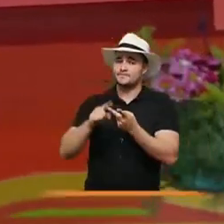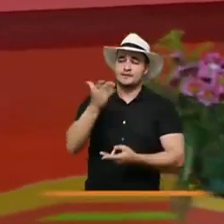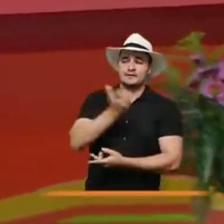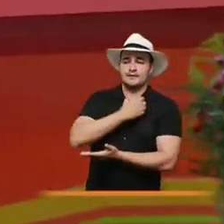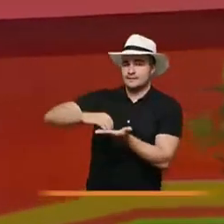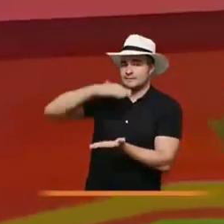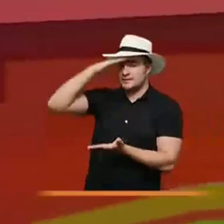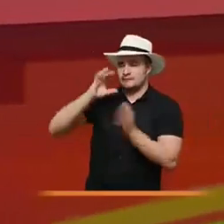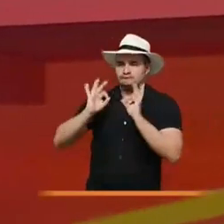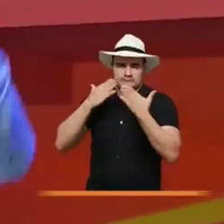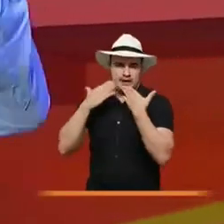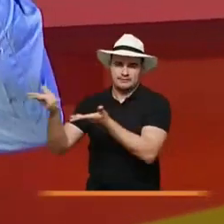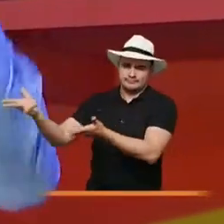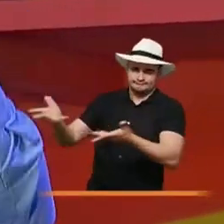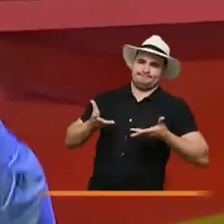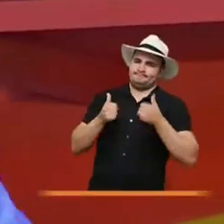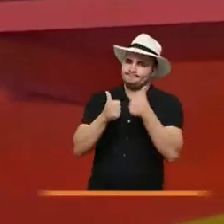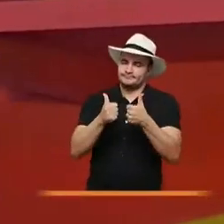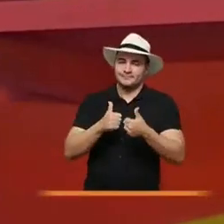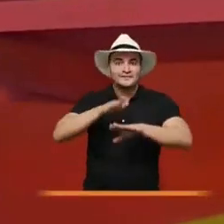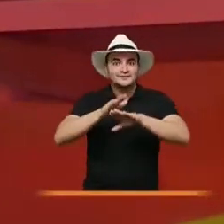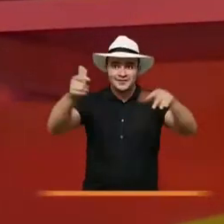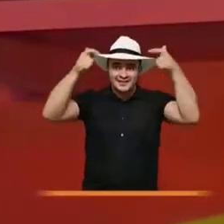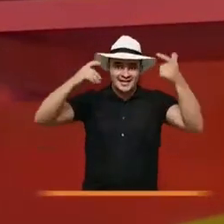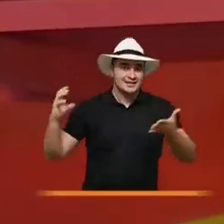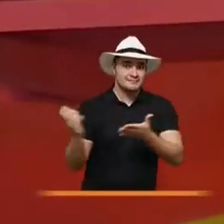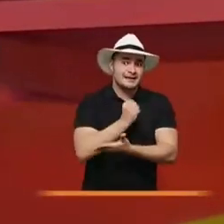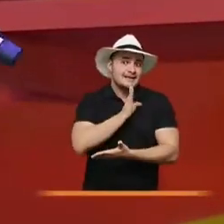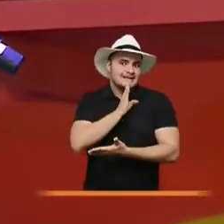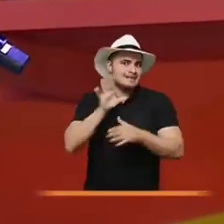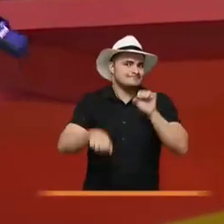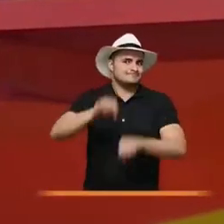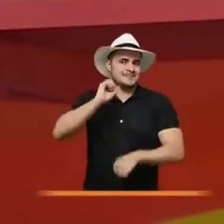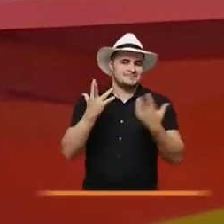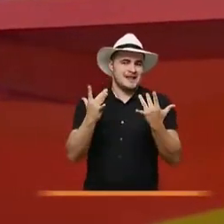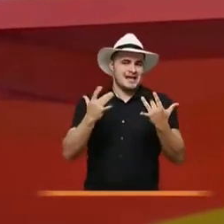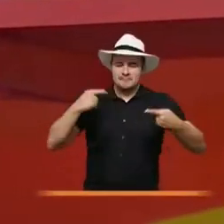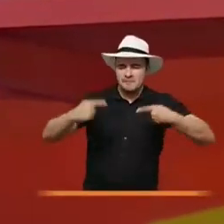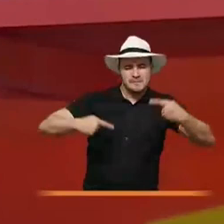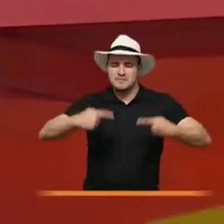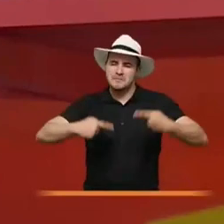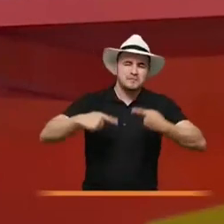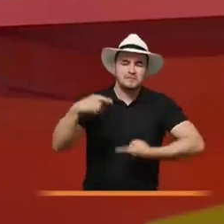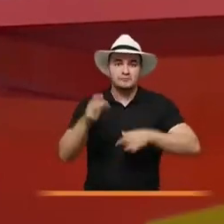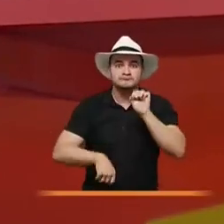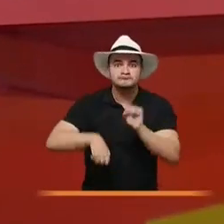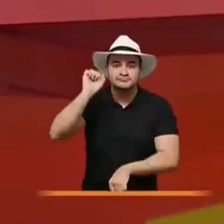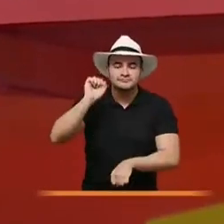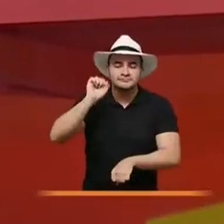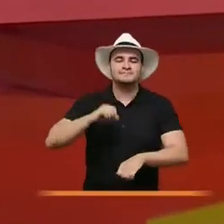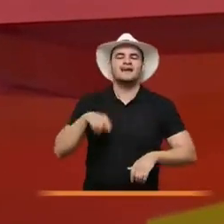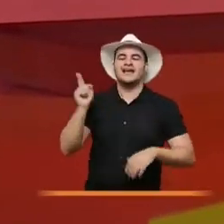es por esto que el rey del festival nacional de la trova ciudad de medellín que se corone aquí en este escenario esta noche estarán